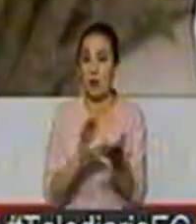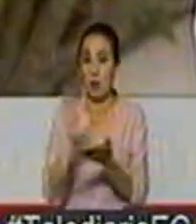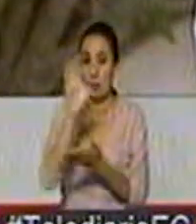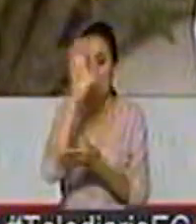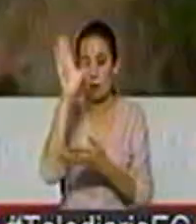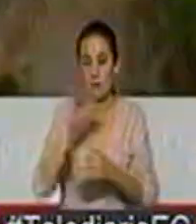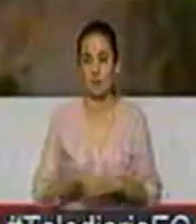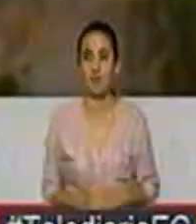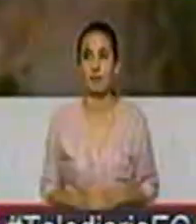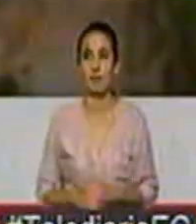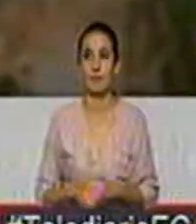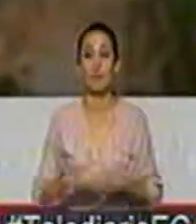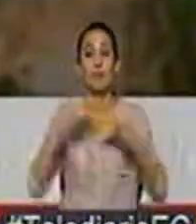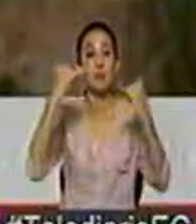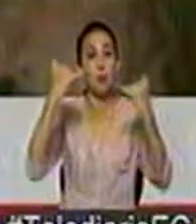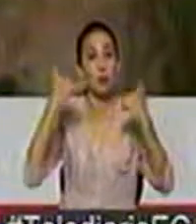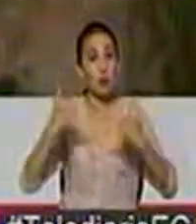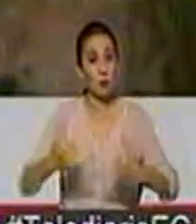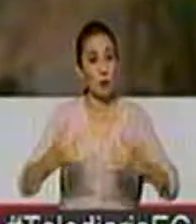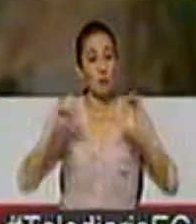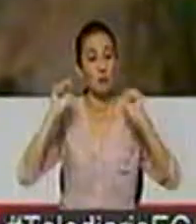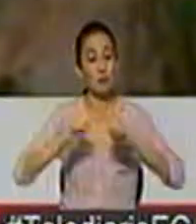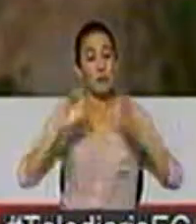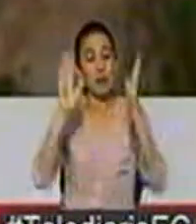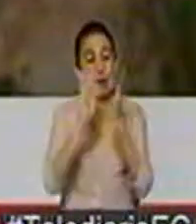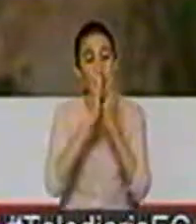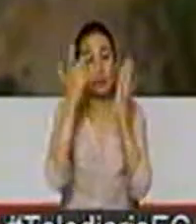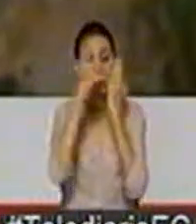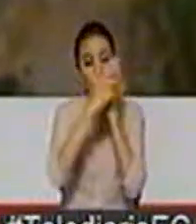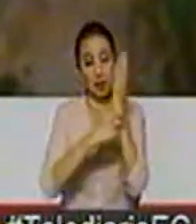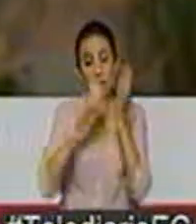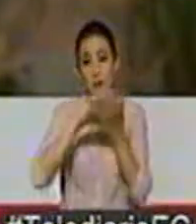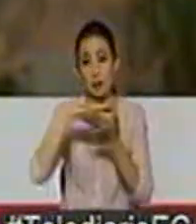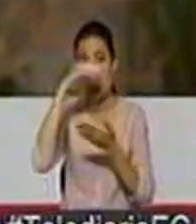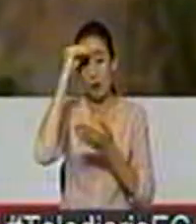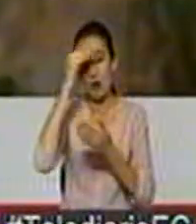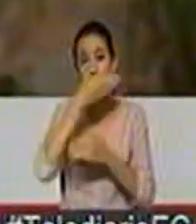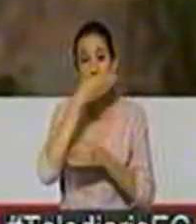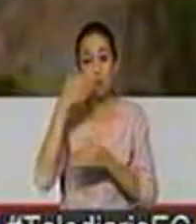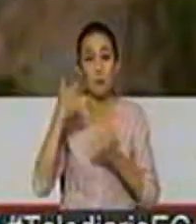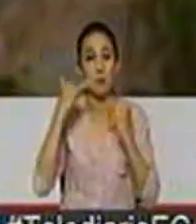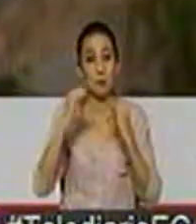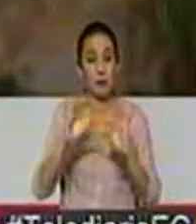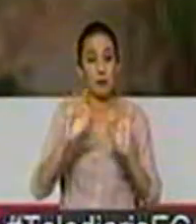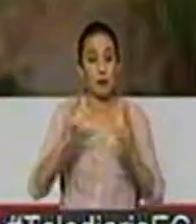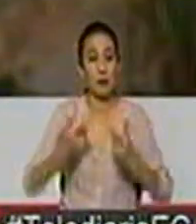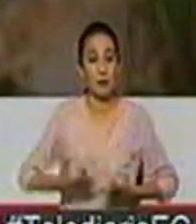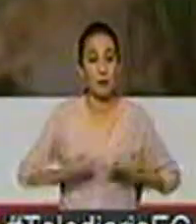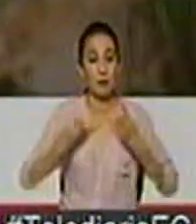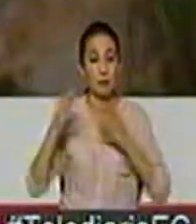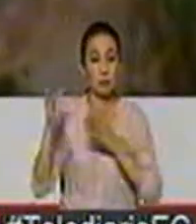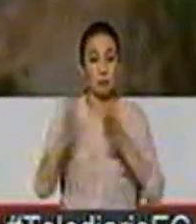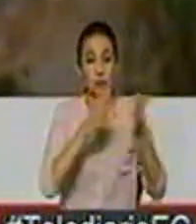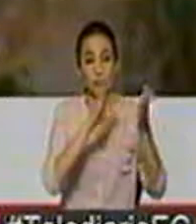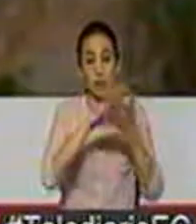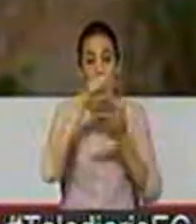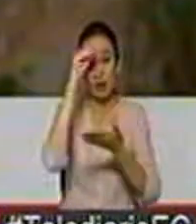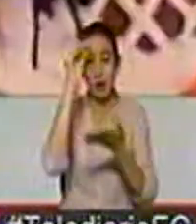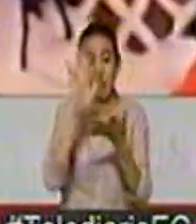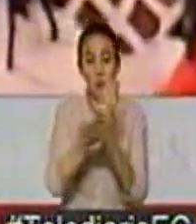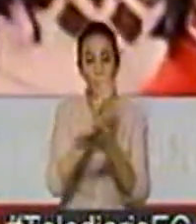camino a la escuela. Porque en los libros siempre se aprende cómo vivir mejor, caminito de la